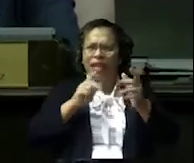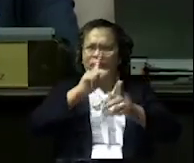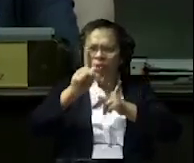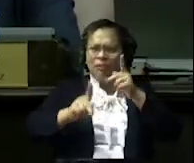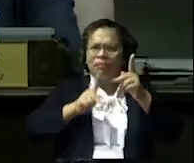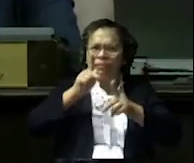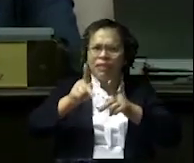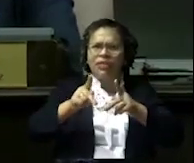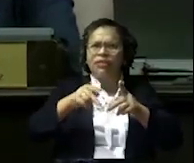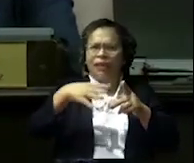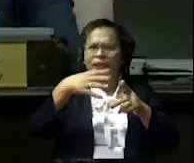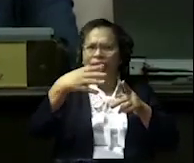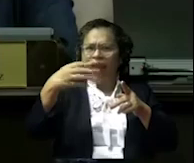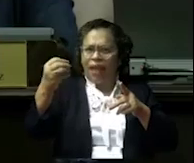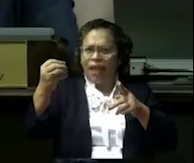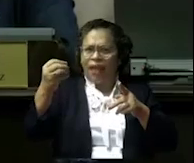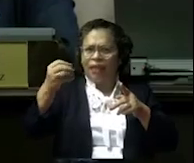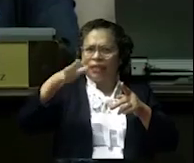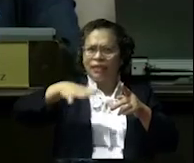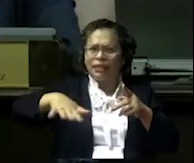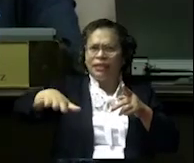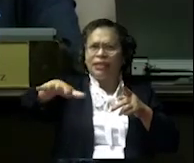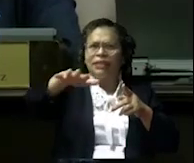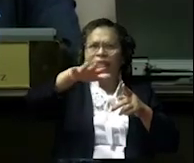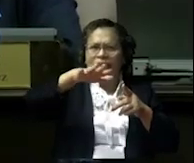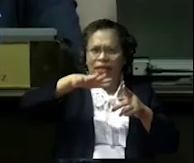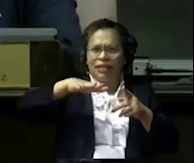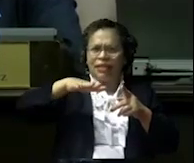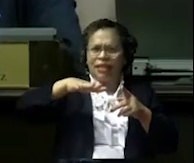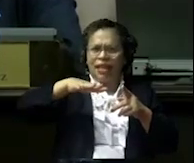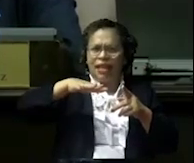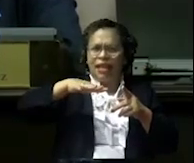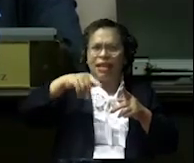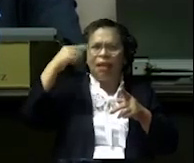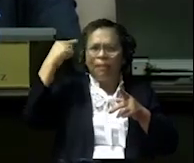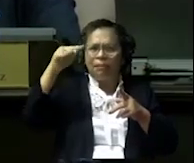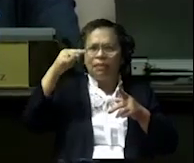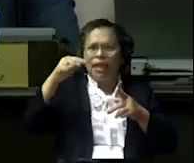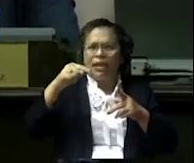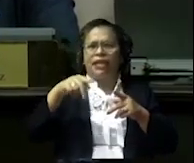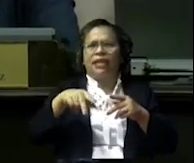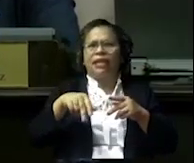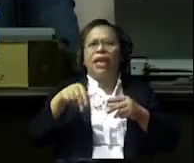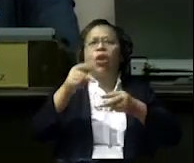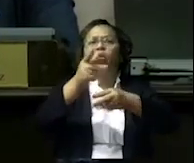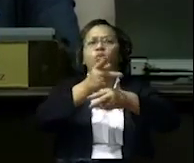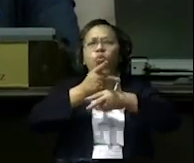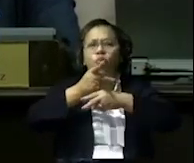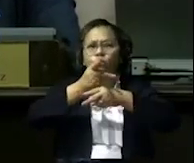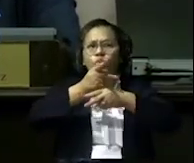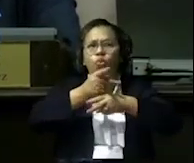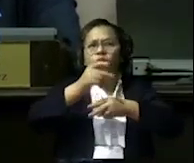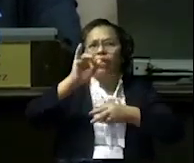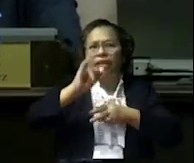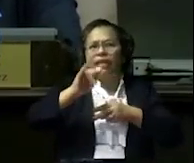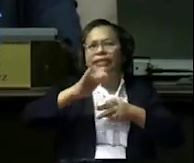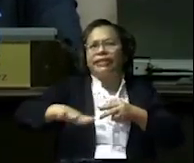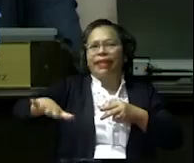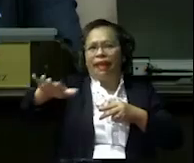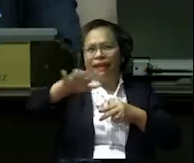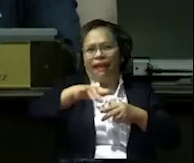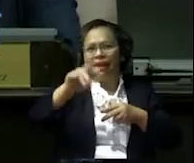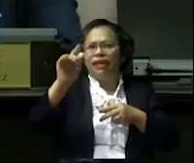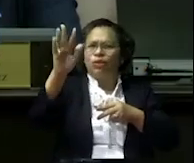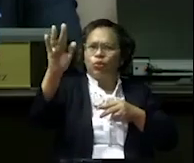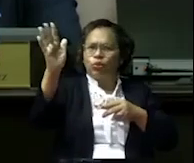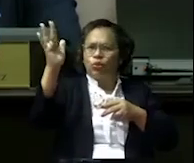es mal, sino porque queremos que la gente debe dejar el bosque tranquilo? Y el gavilán de la Hispaniola, en uno de los lugares donde mejor habita y donde